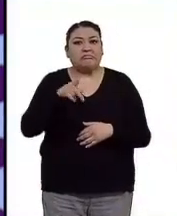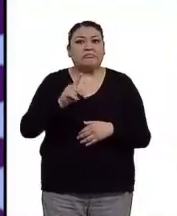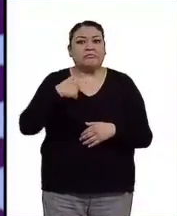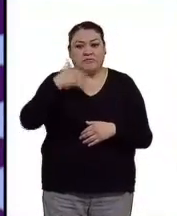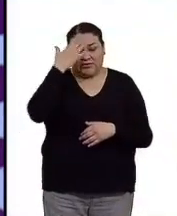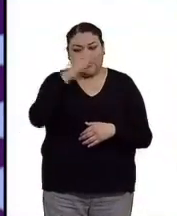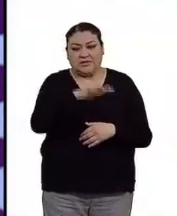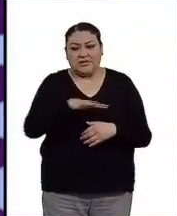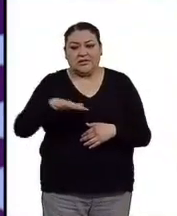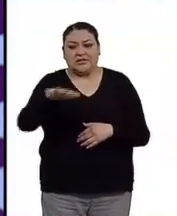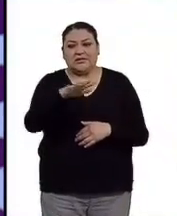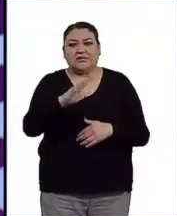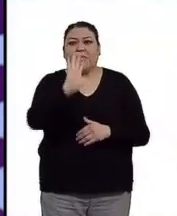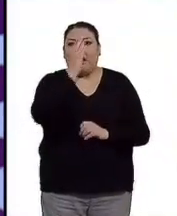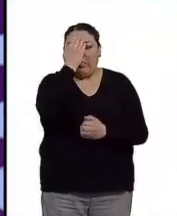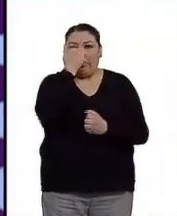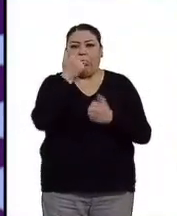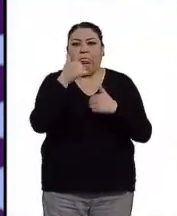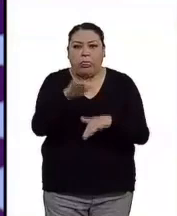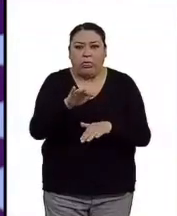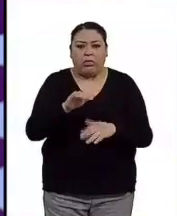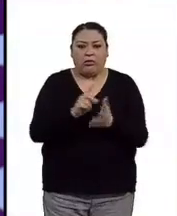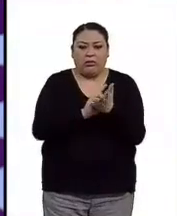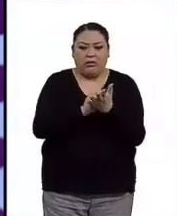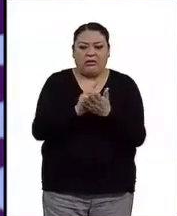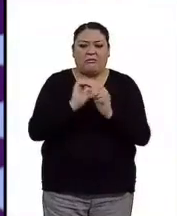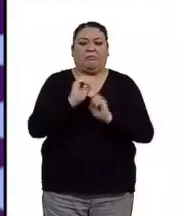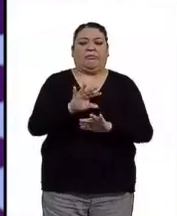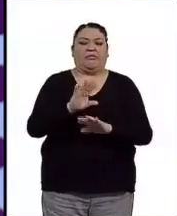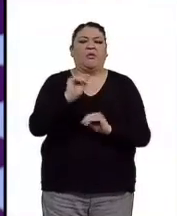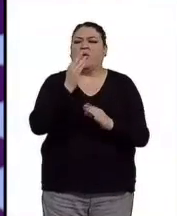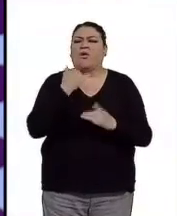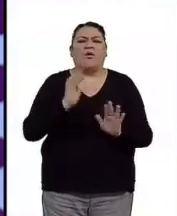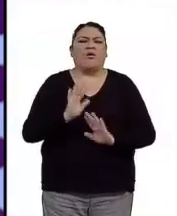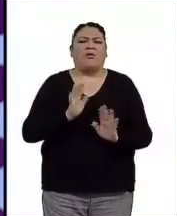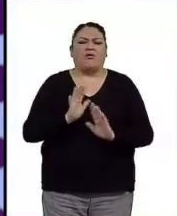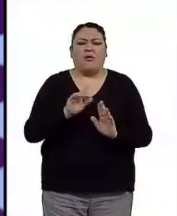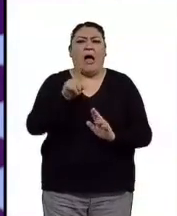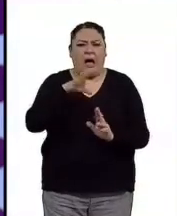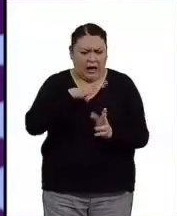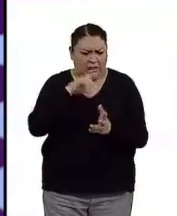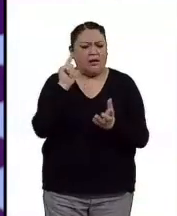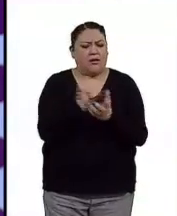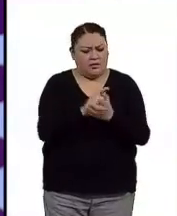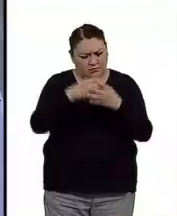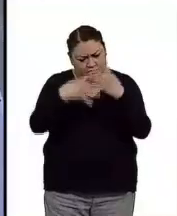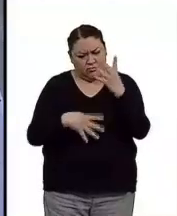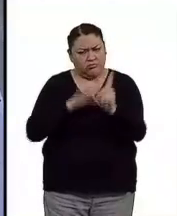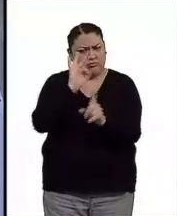está desamparado o que está desentendido del derecho. Aquí mencionaste también una cosa muy importante,